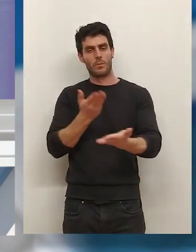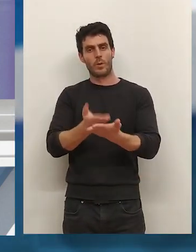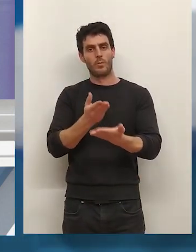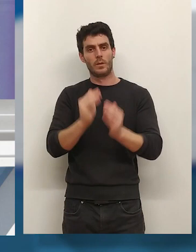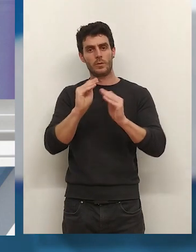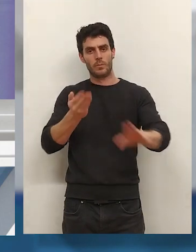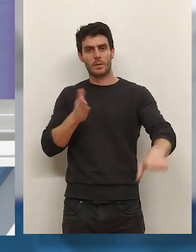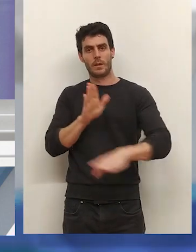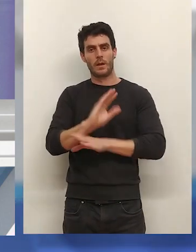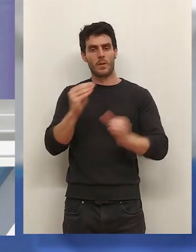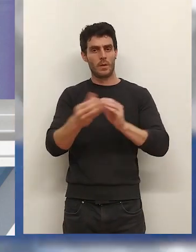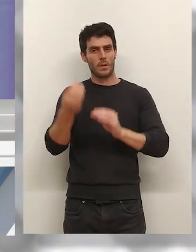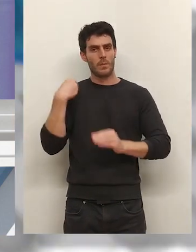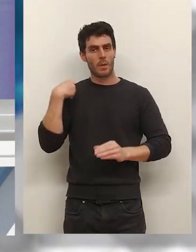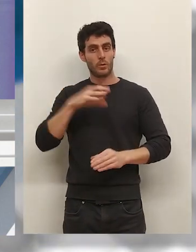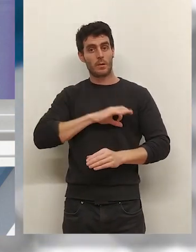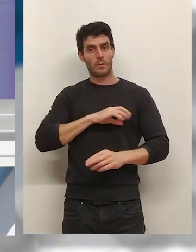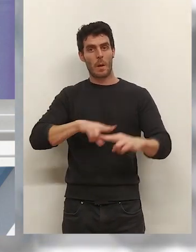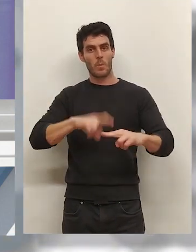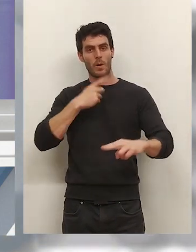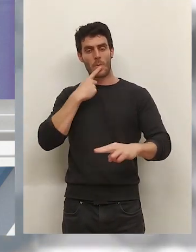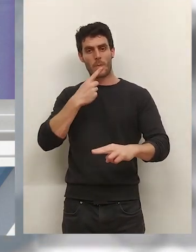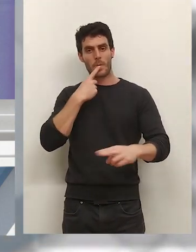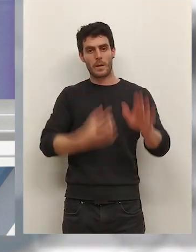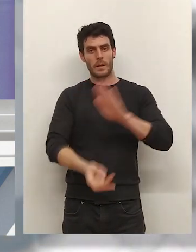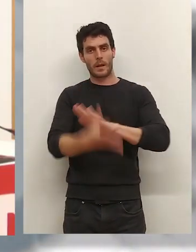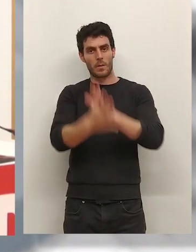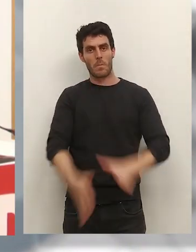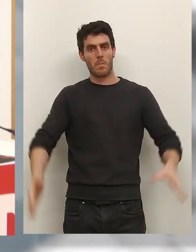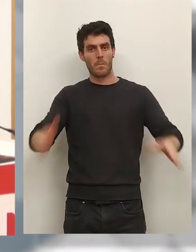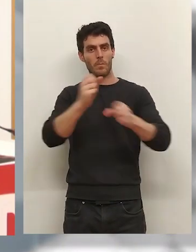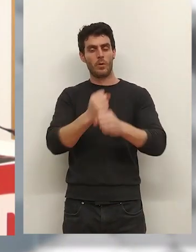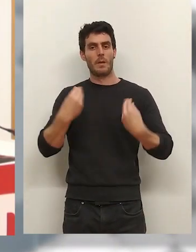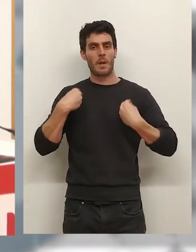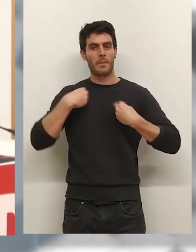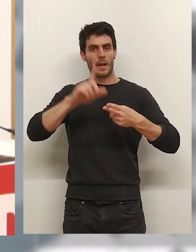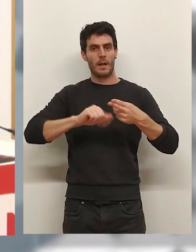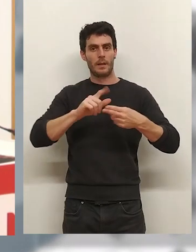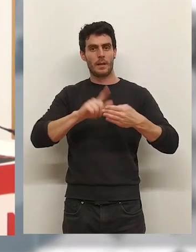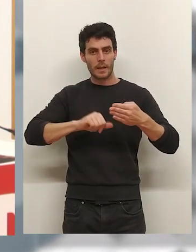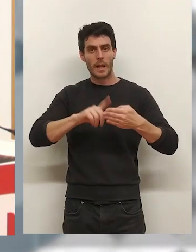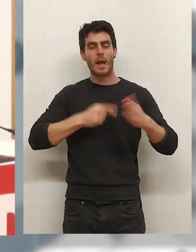sus propuestas a este colectivo. Así, Moreno ha planteado la creación de una bolsa de vivienda en alquiler